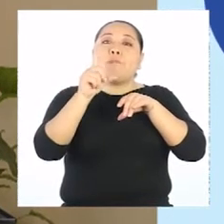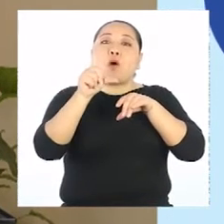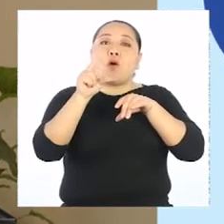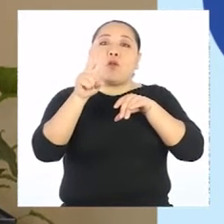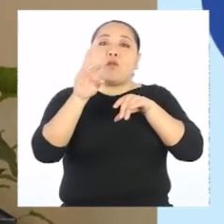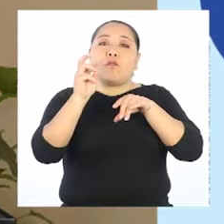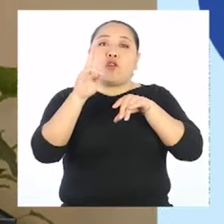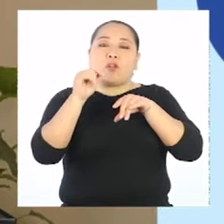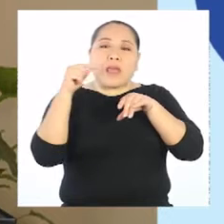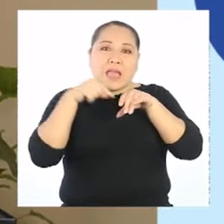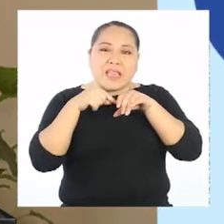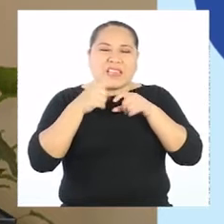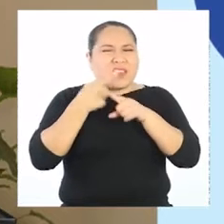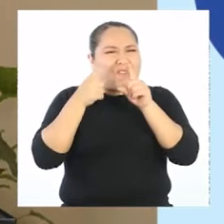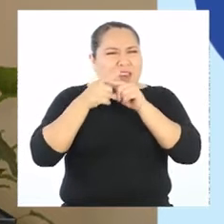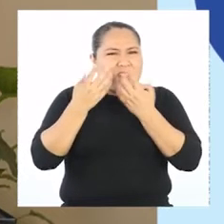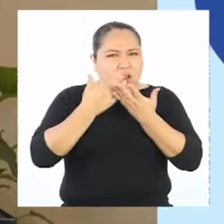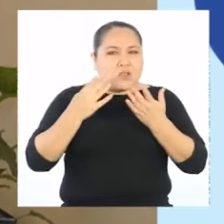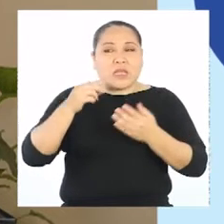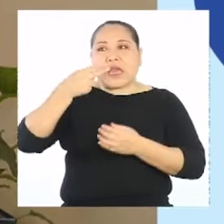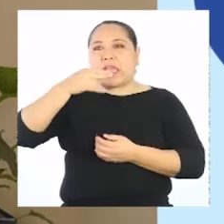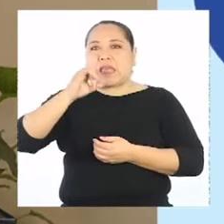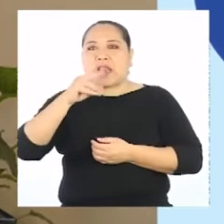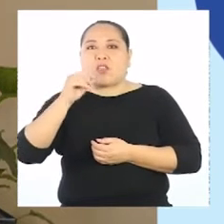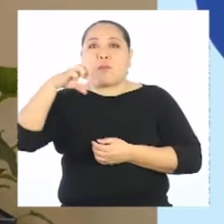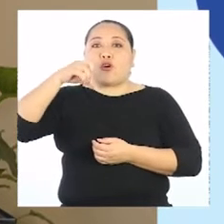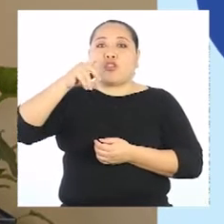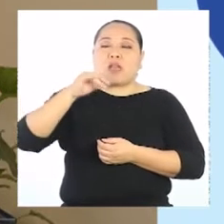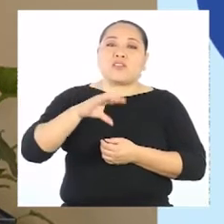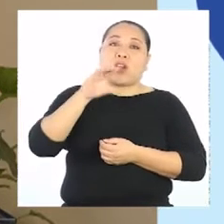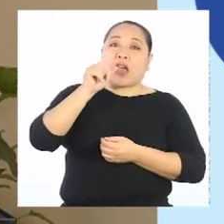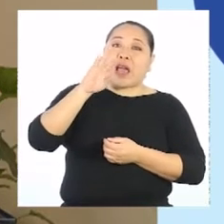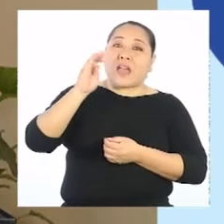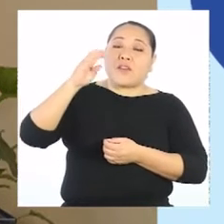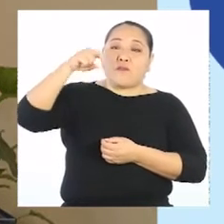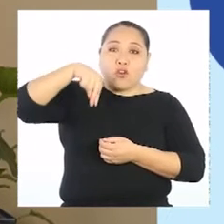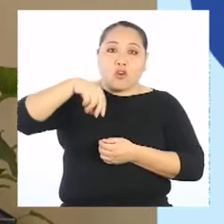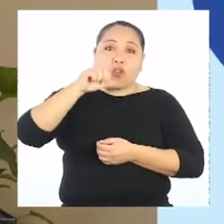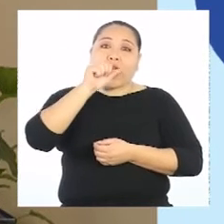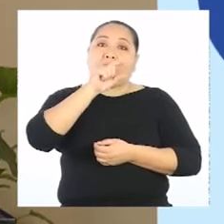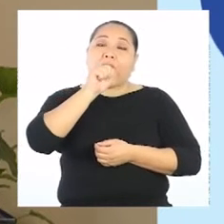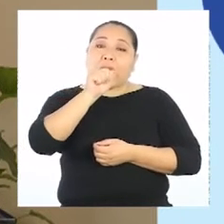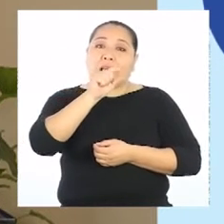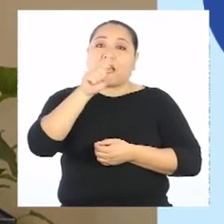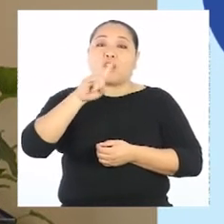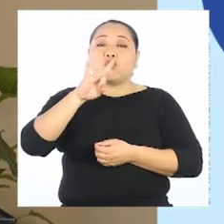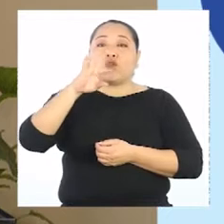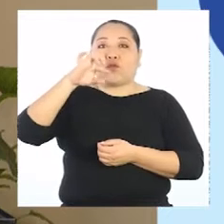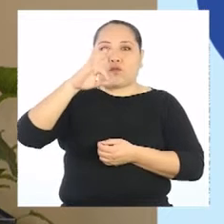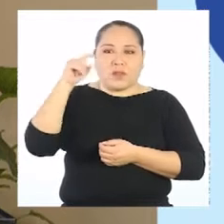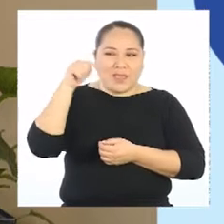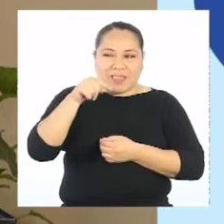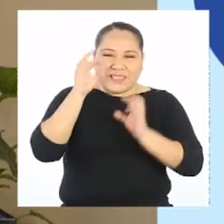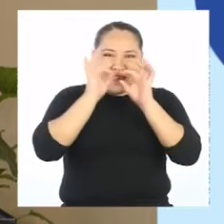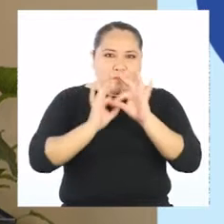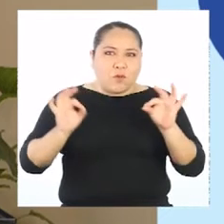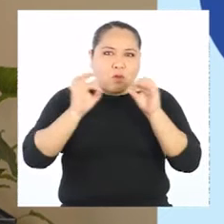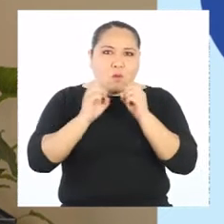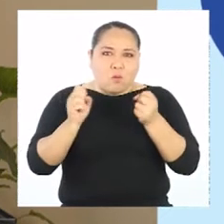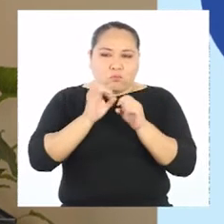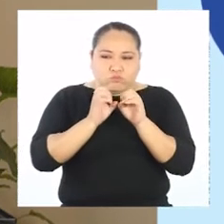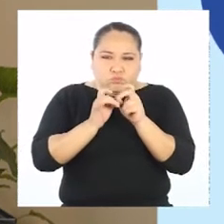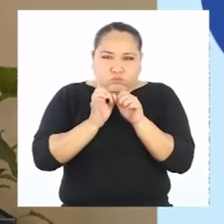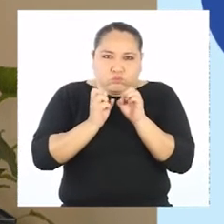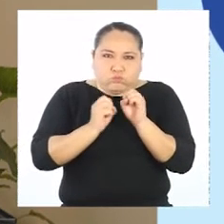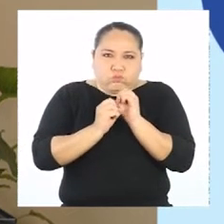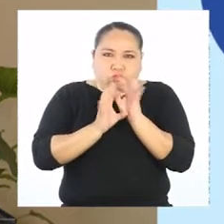de compuestos diferentes como el nitrato de potasio, carbón y azufre. Esta desempeña un papel importante